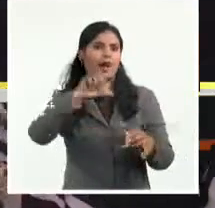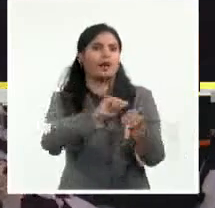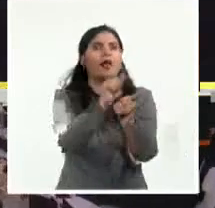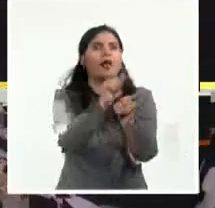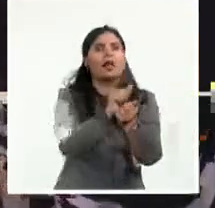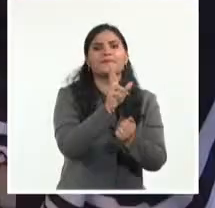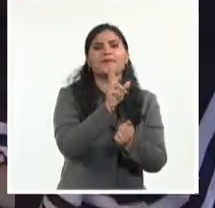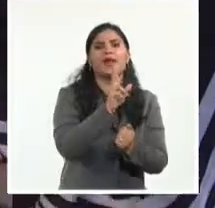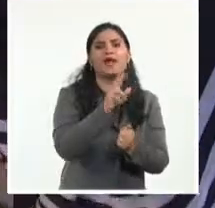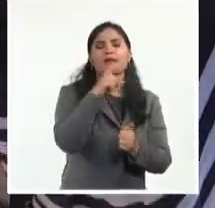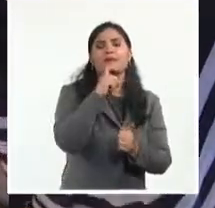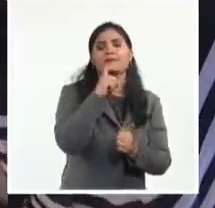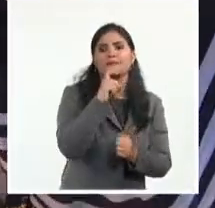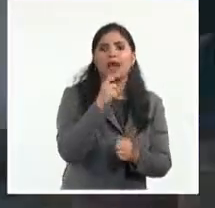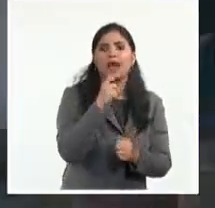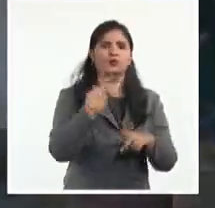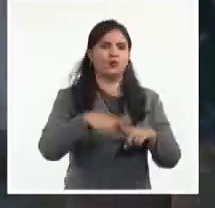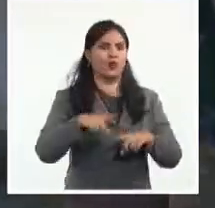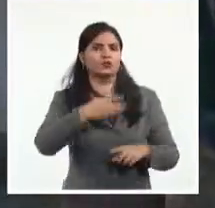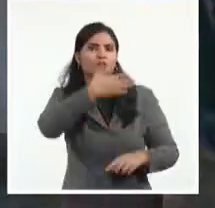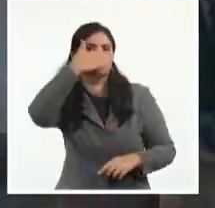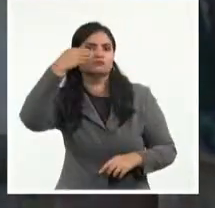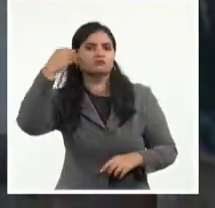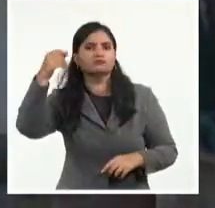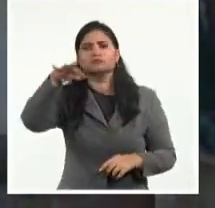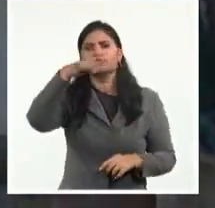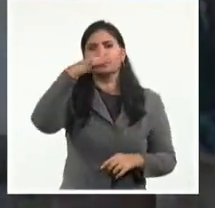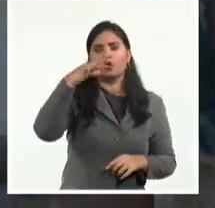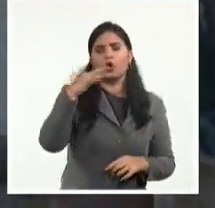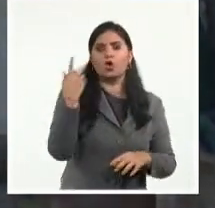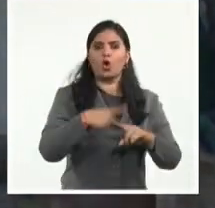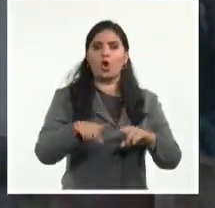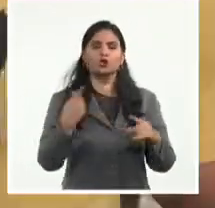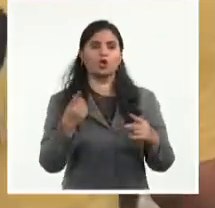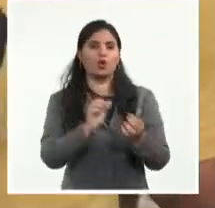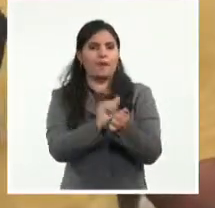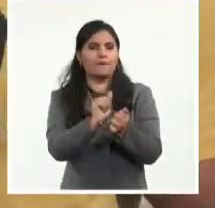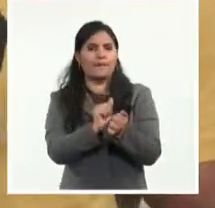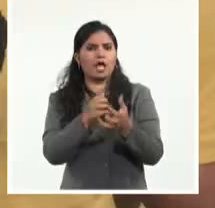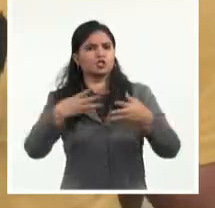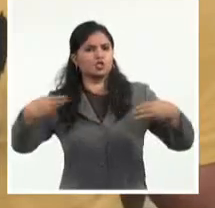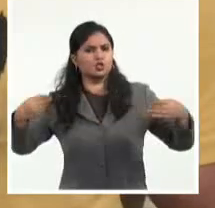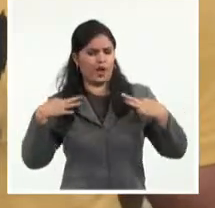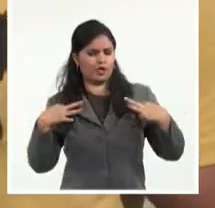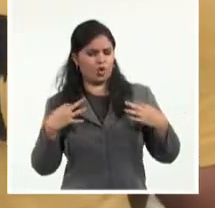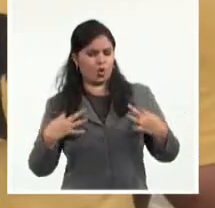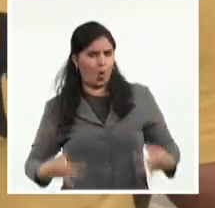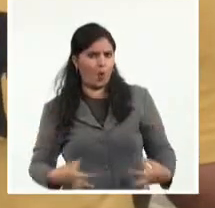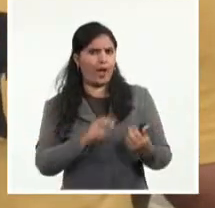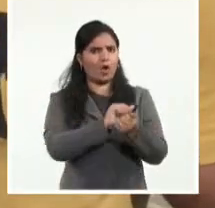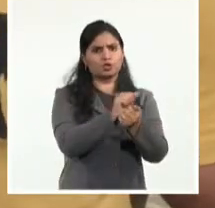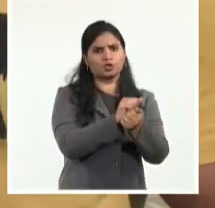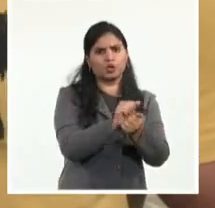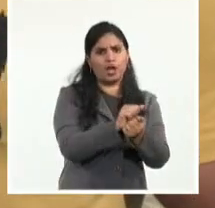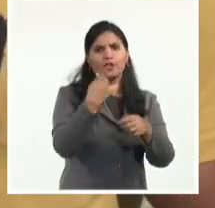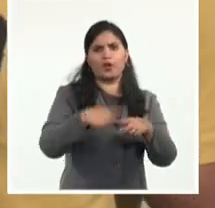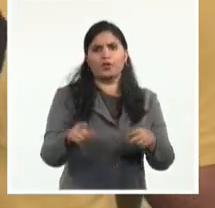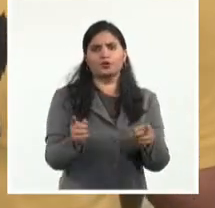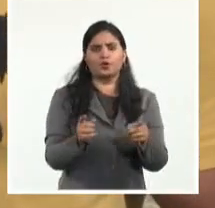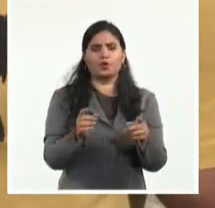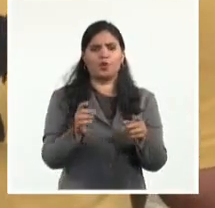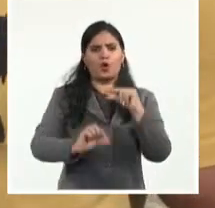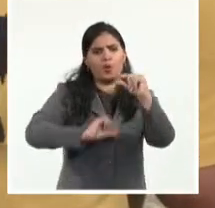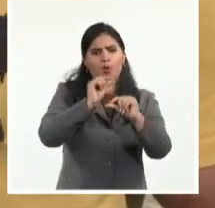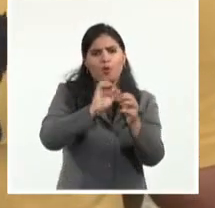desengrasante, ambientador, detergente, suavizante para ropas y virutas de jabón. Hemos ido creciendo, hemos ido innovando, hemos